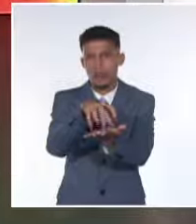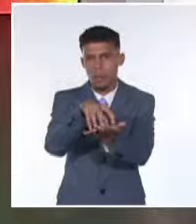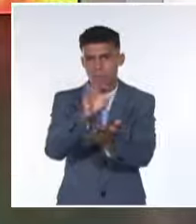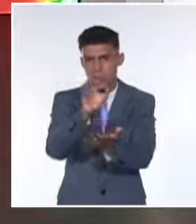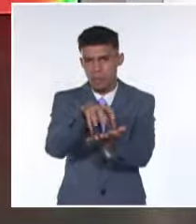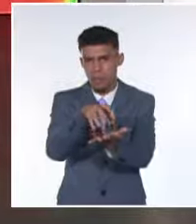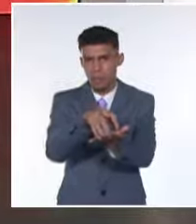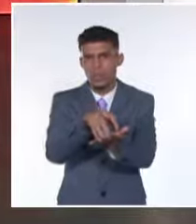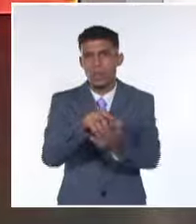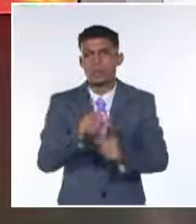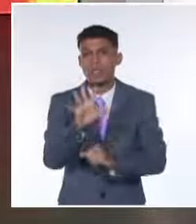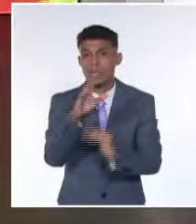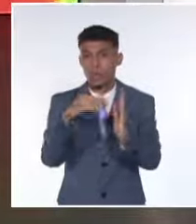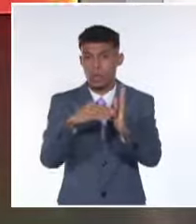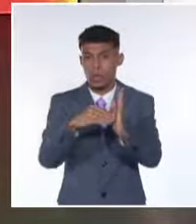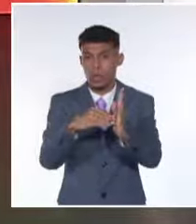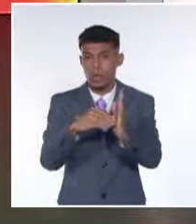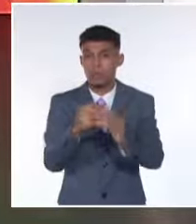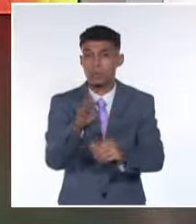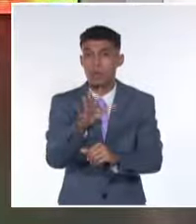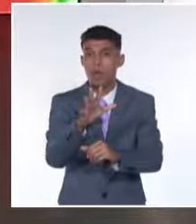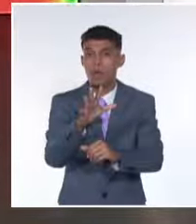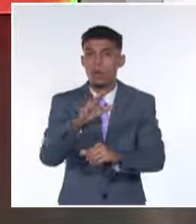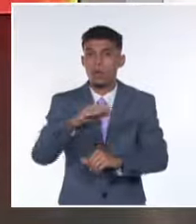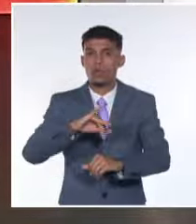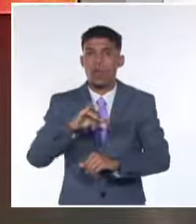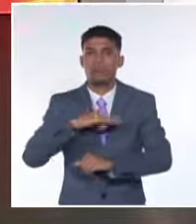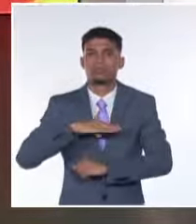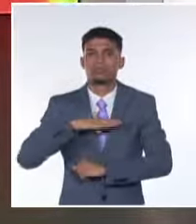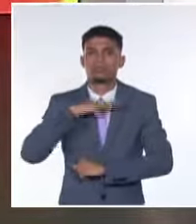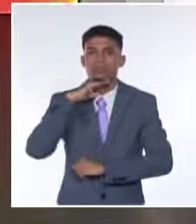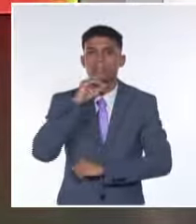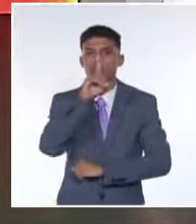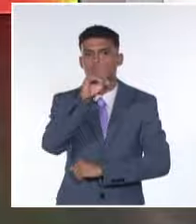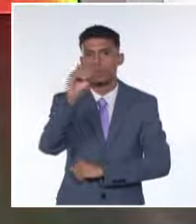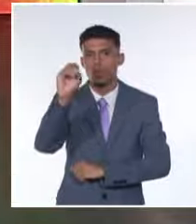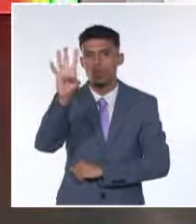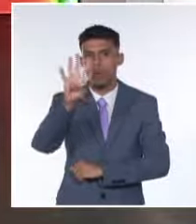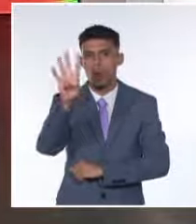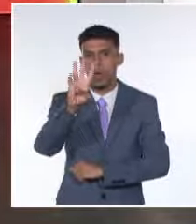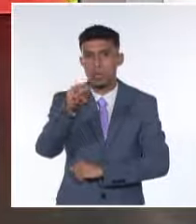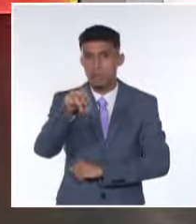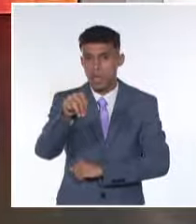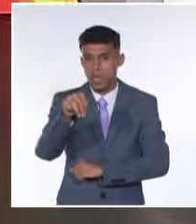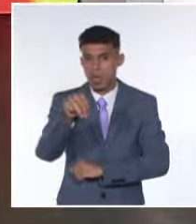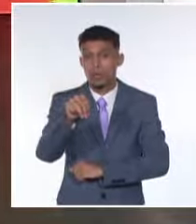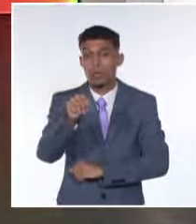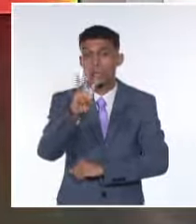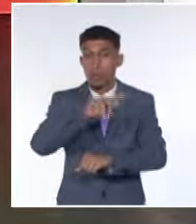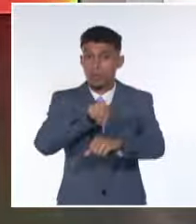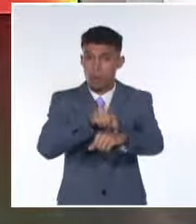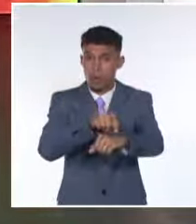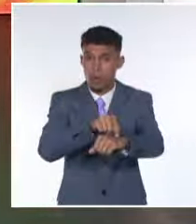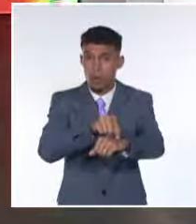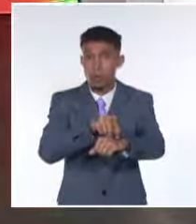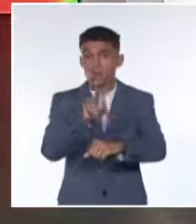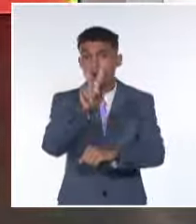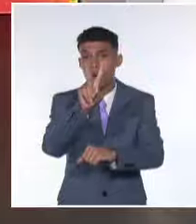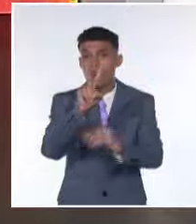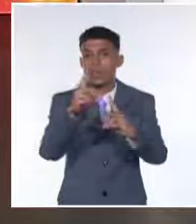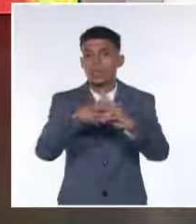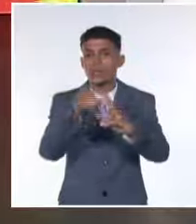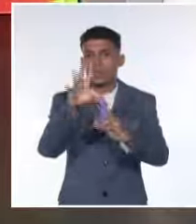reportaba hasta las 5 de la tarde un acumulado de 104 milímetros, esto en solo 3 horas entre las 2 y las 5 de la tarde hoy. En el resto del país,